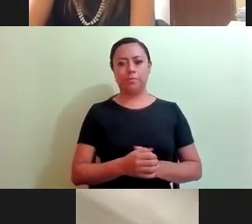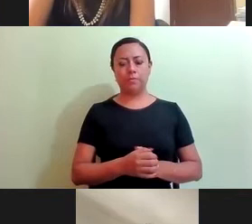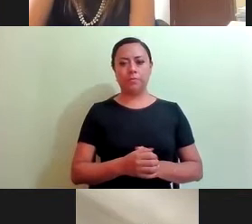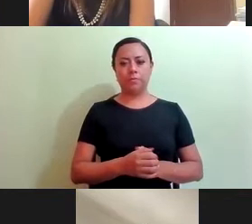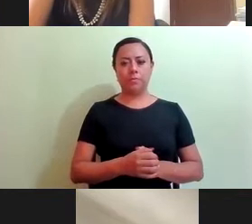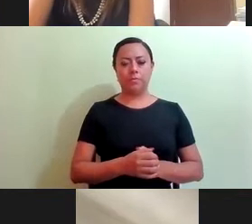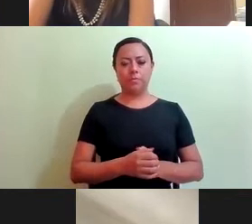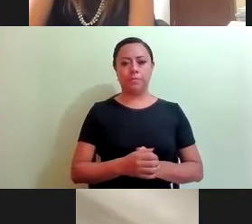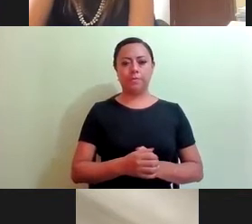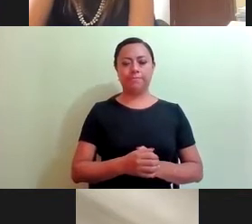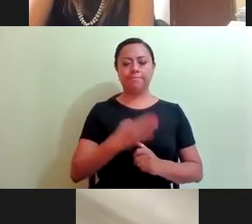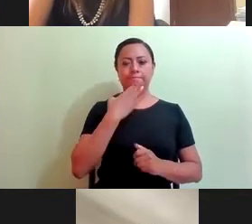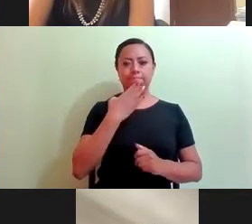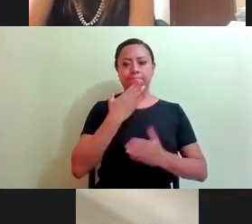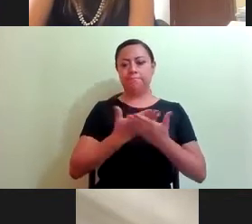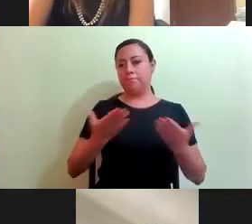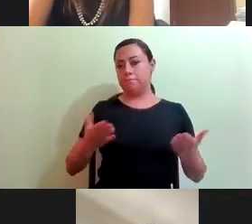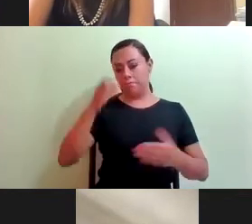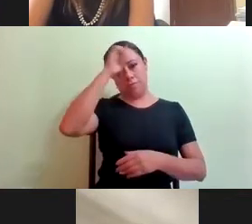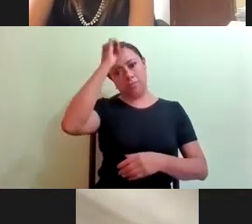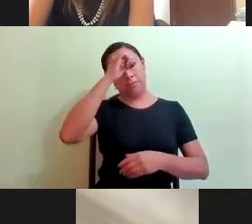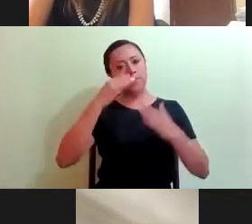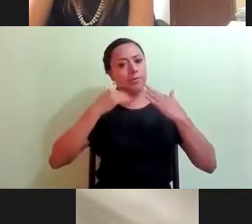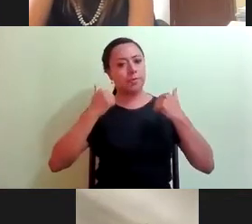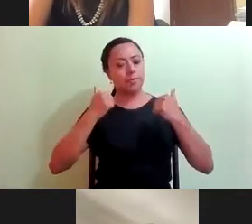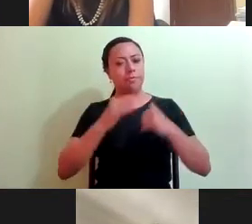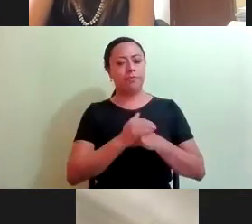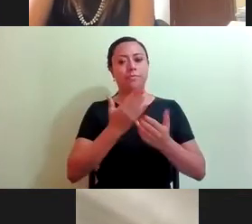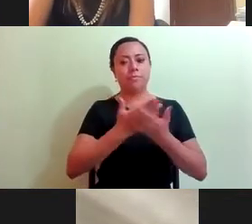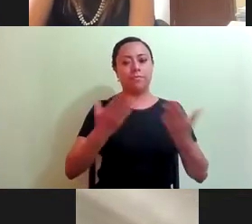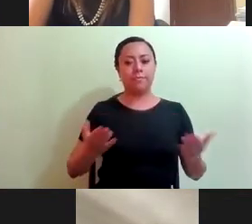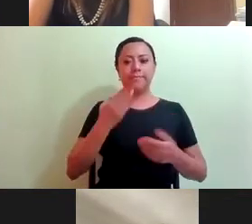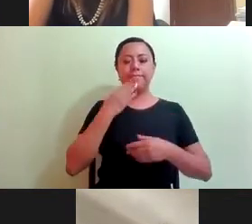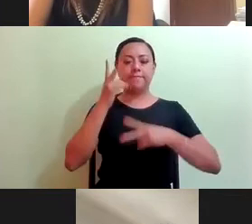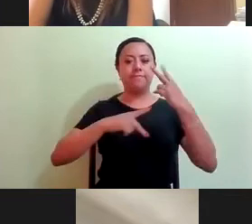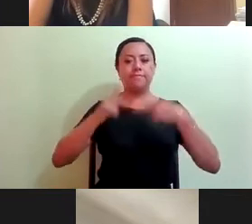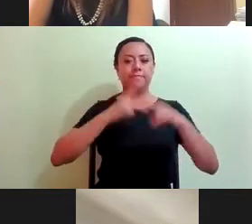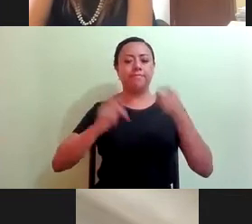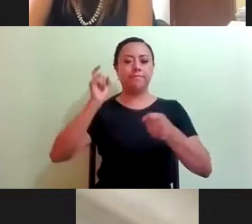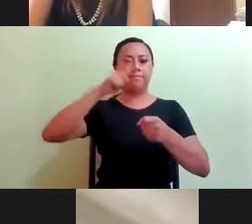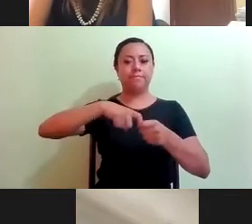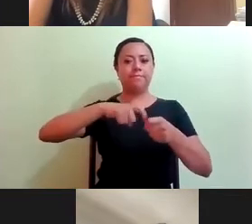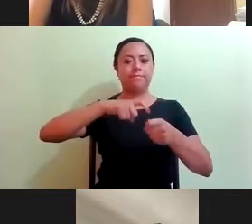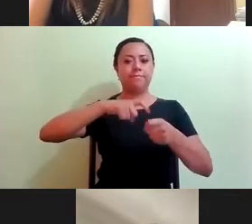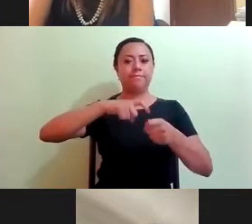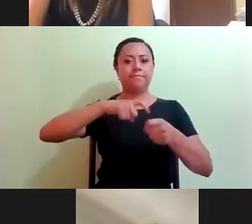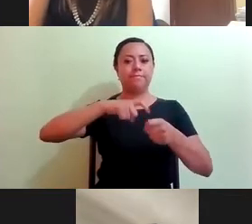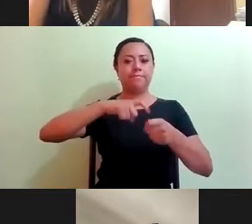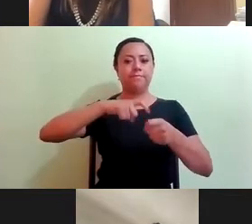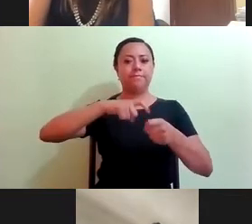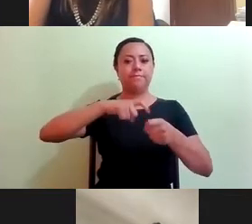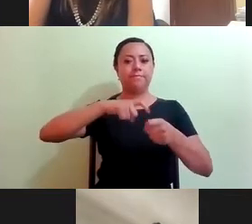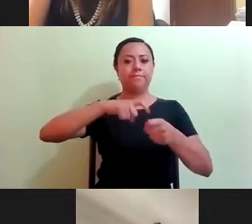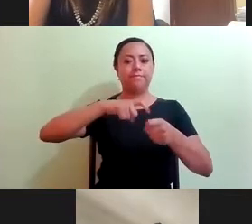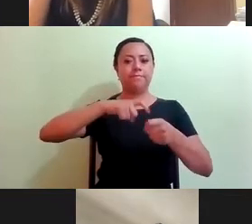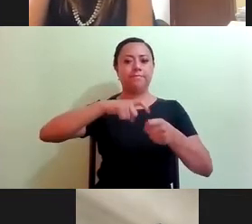A ver, ahora sí, al no haber comentarios al respecto, perdón, le damos la bienvenida también a la incorporación a esta sesión al diputado José